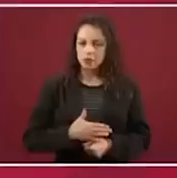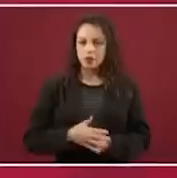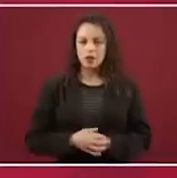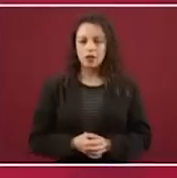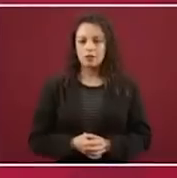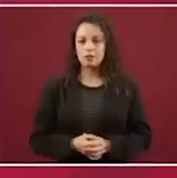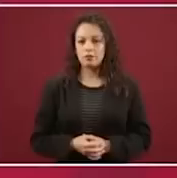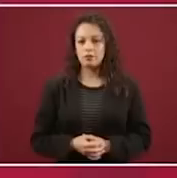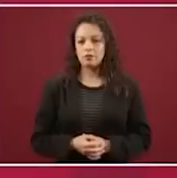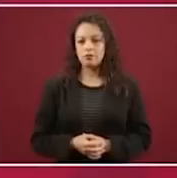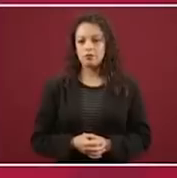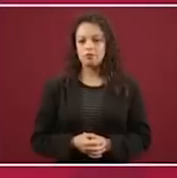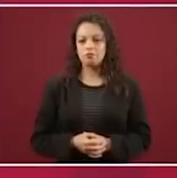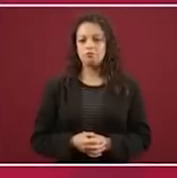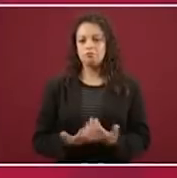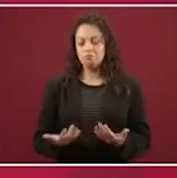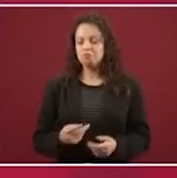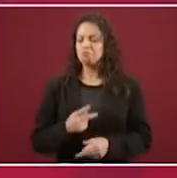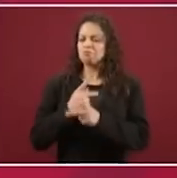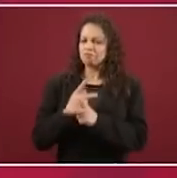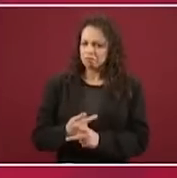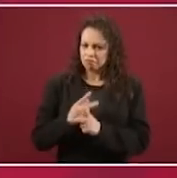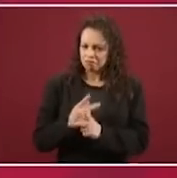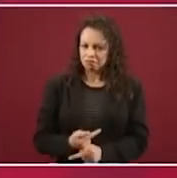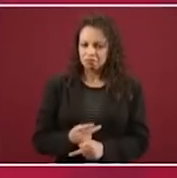de tolerancia,